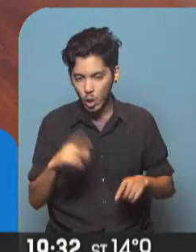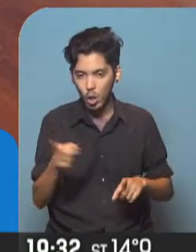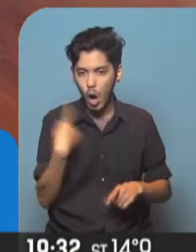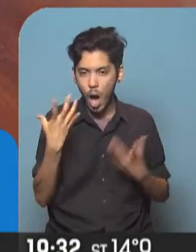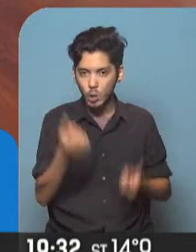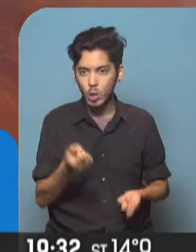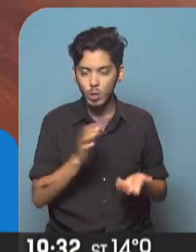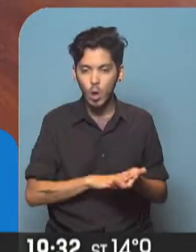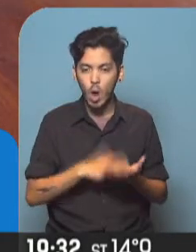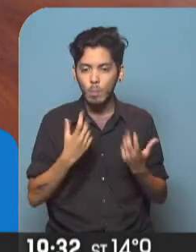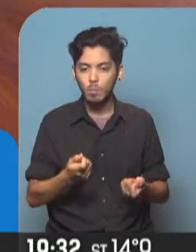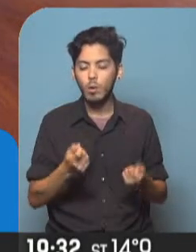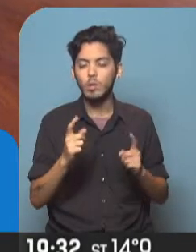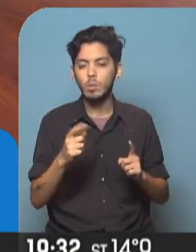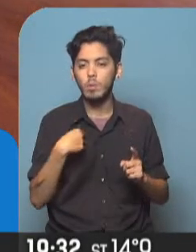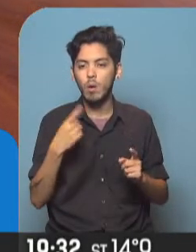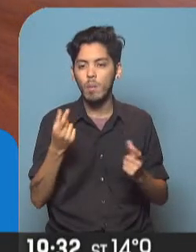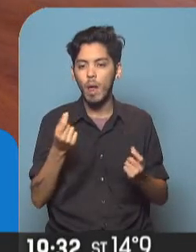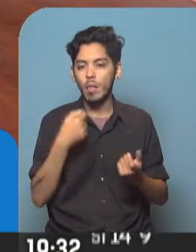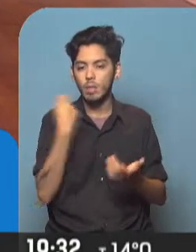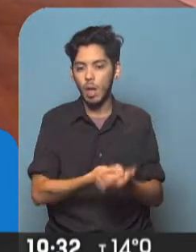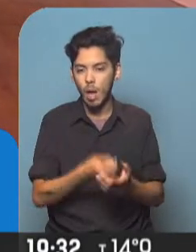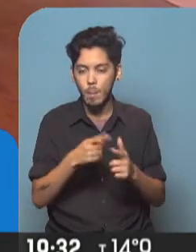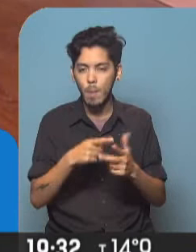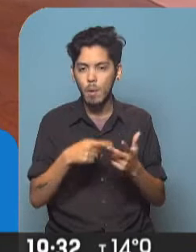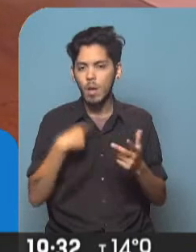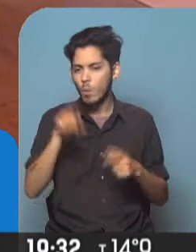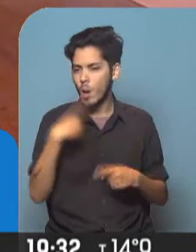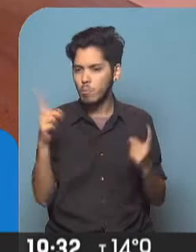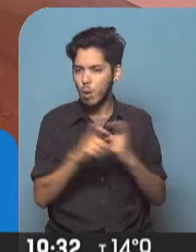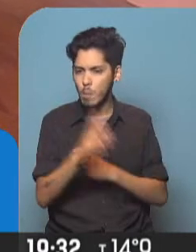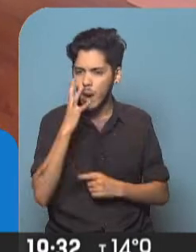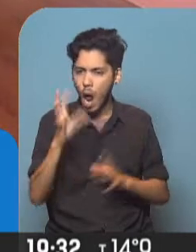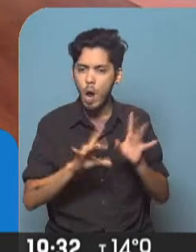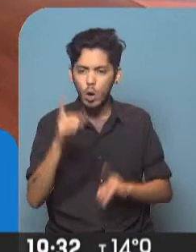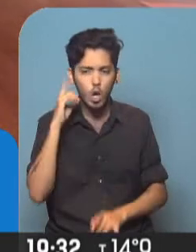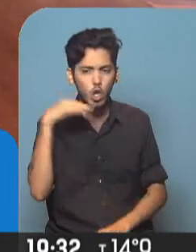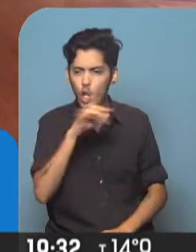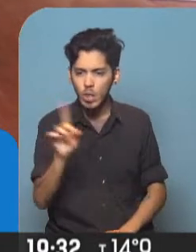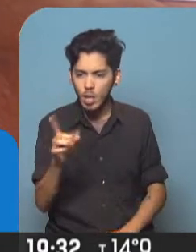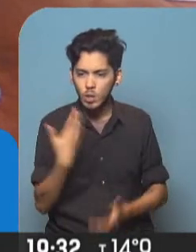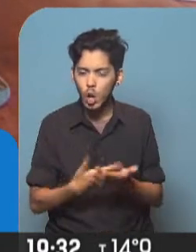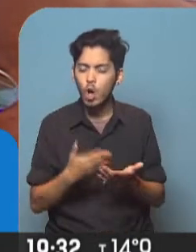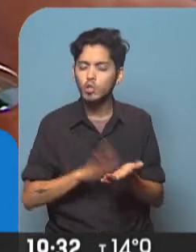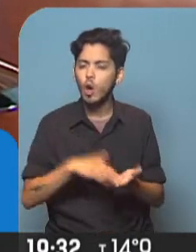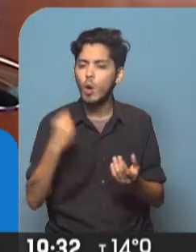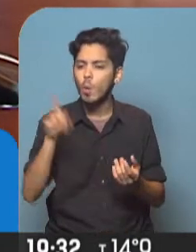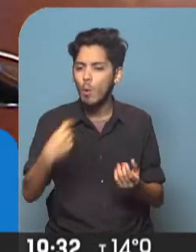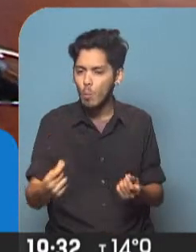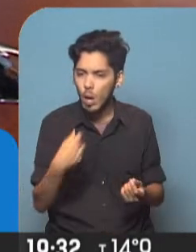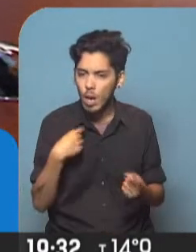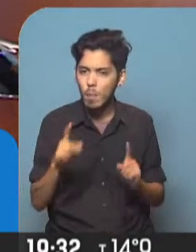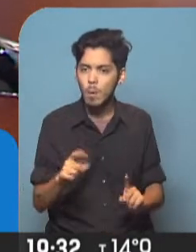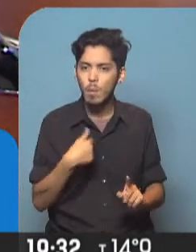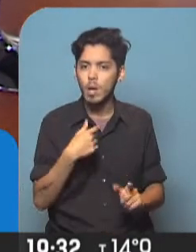la financiación de la devolución de esa deuda? Y por otro lado, ¿impacta en algo? Porque hay muchos que no entienden de qué se trata realmente ese financiamiento y quieren saber si en la